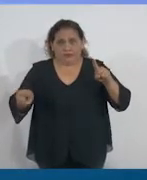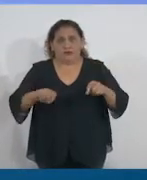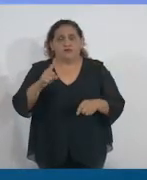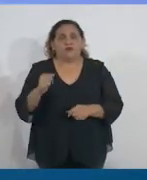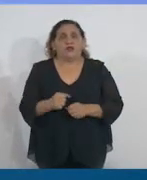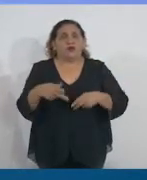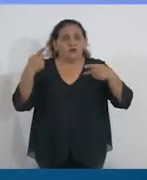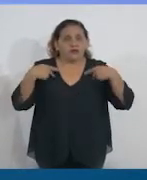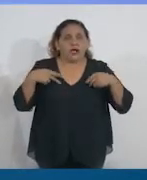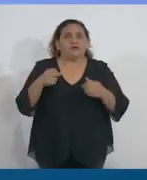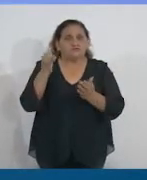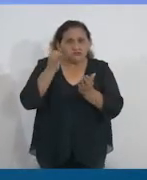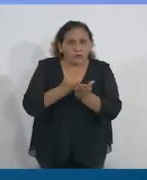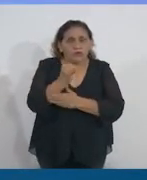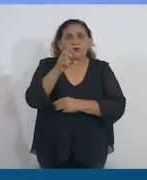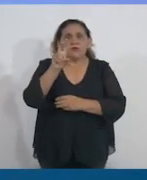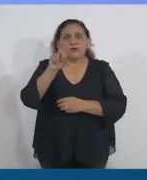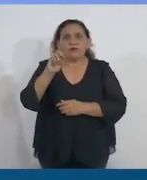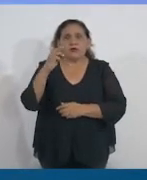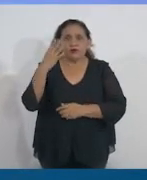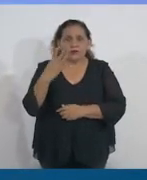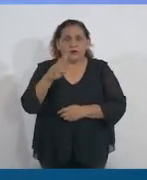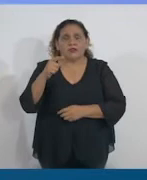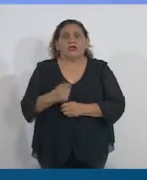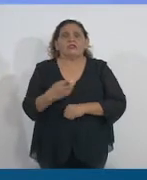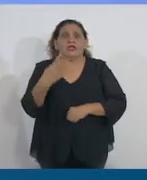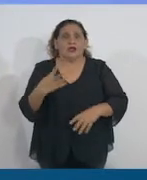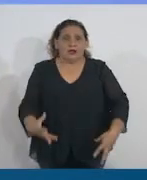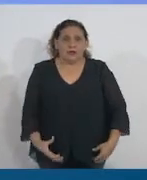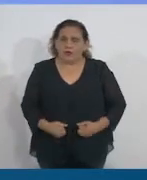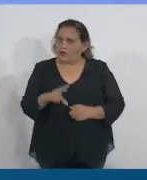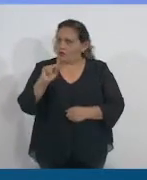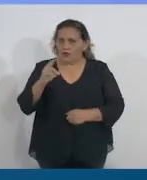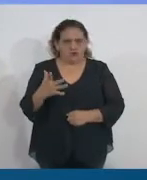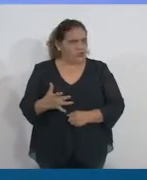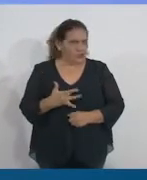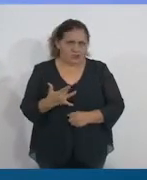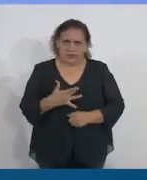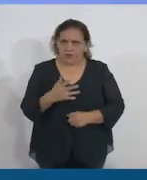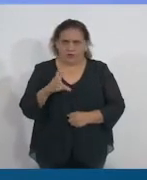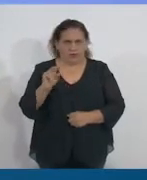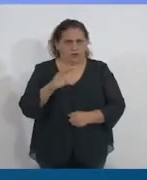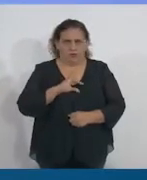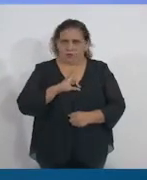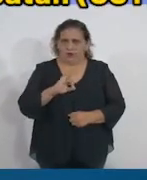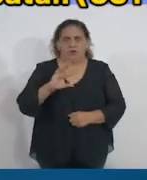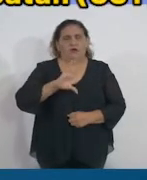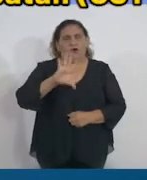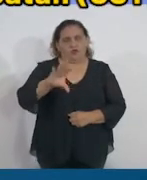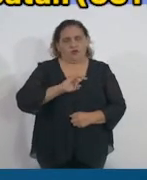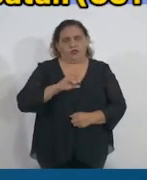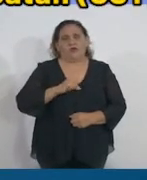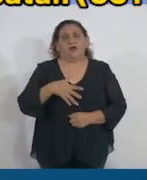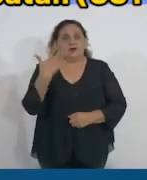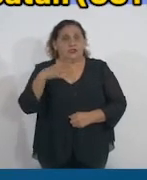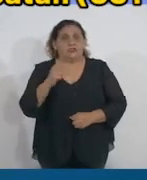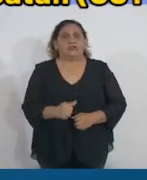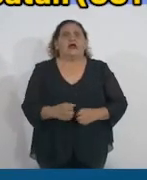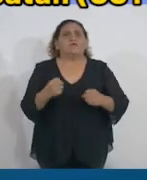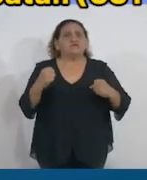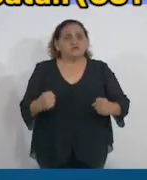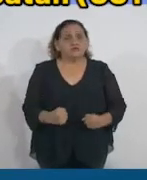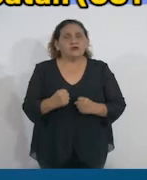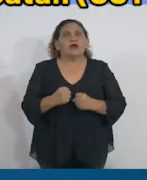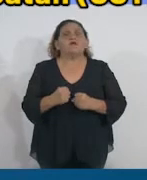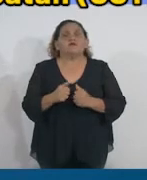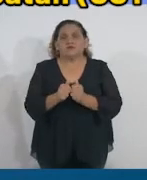De los casos confirmados, 34 ya se recuperaron, no presentan síntomas ni pueden contagiar. 15 están estables,